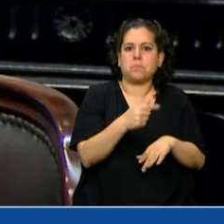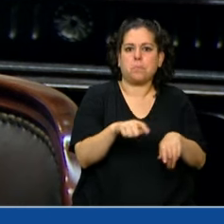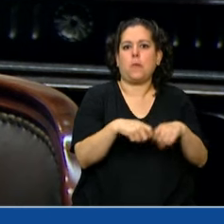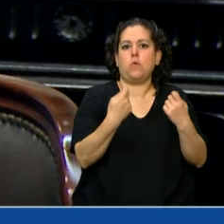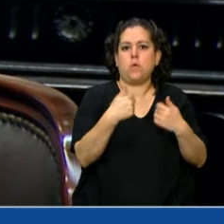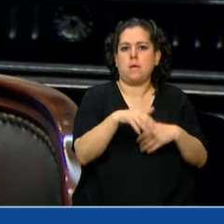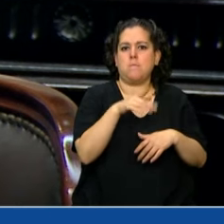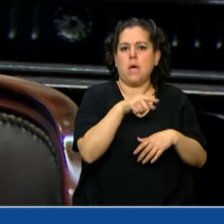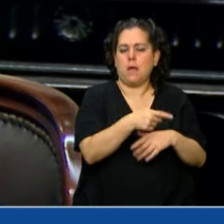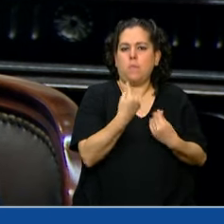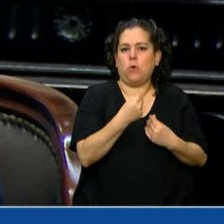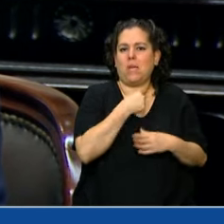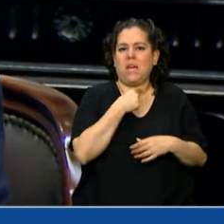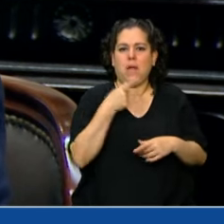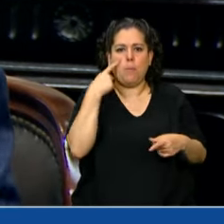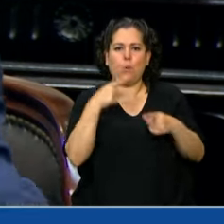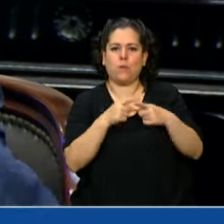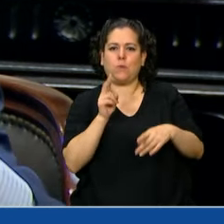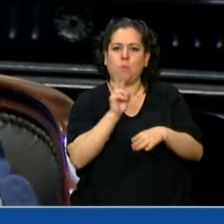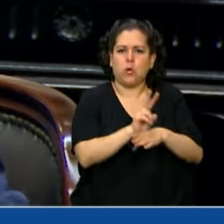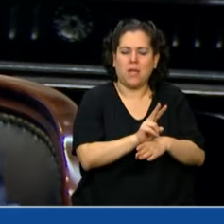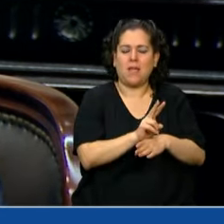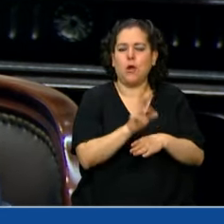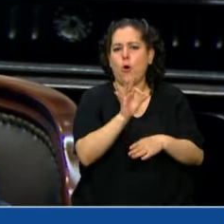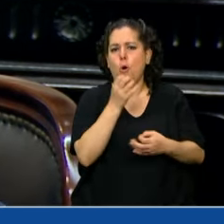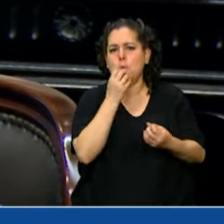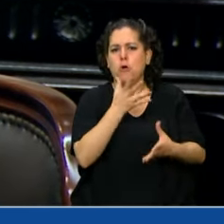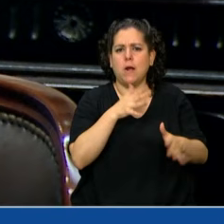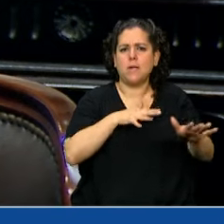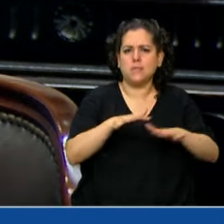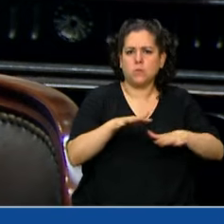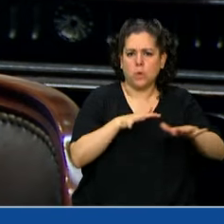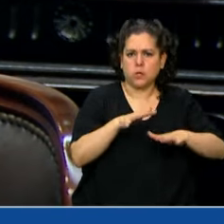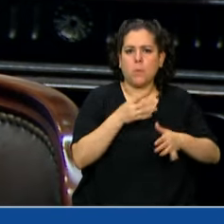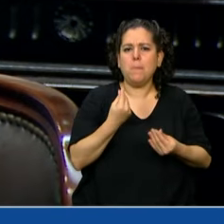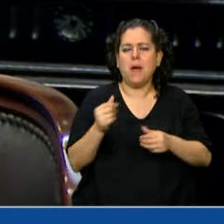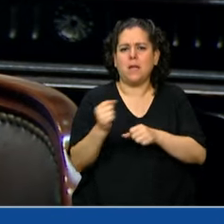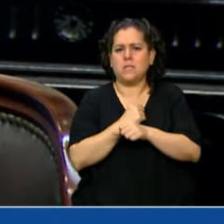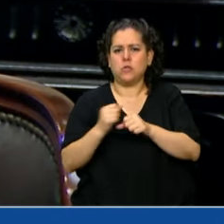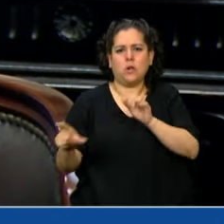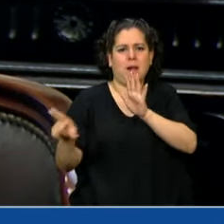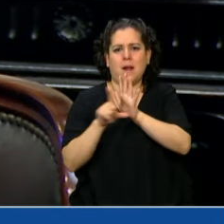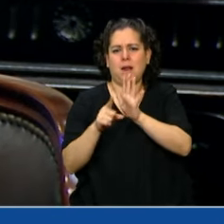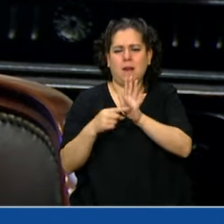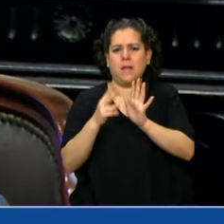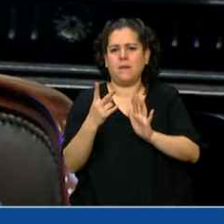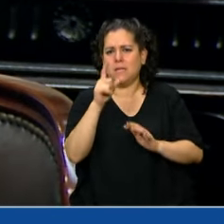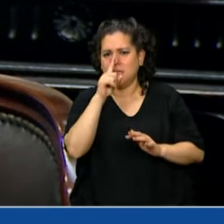se pretendía proteger o mejorar en su situación al sancionar la ley